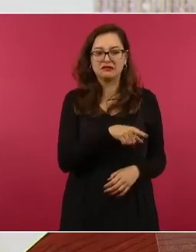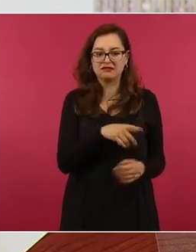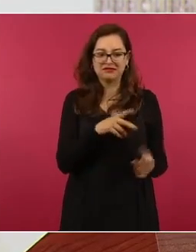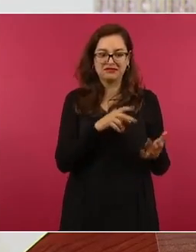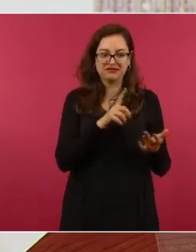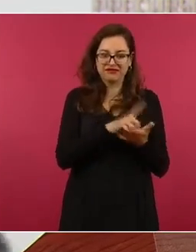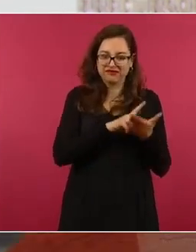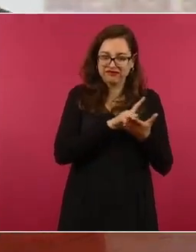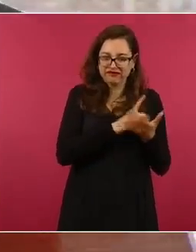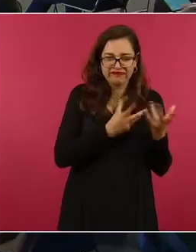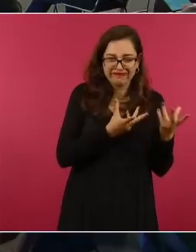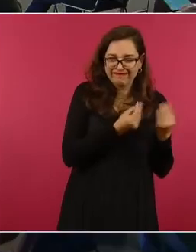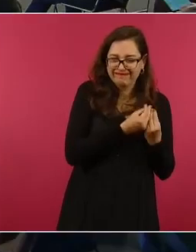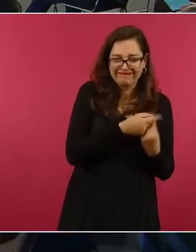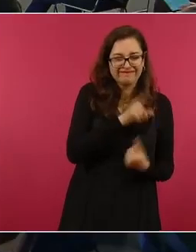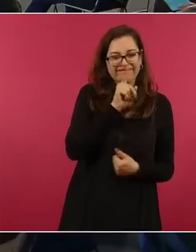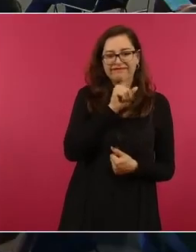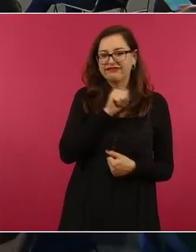Pero